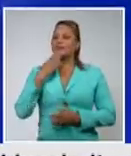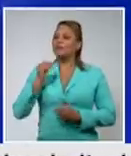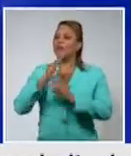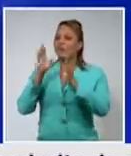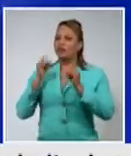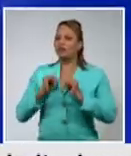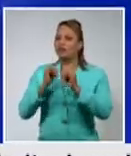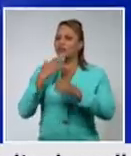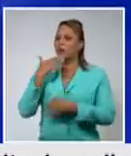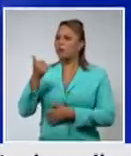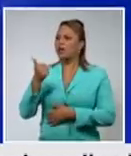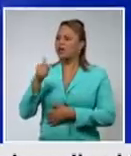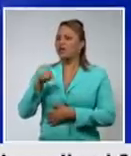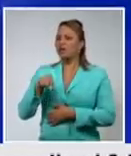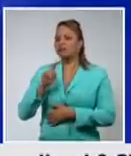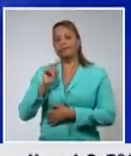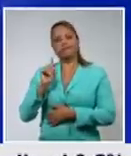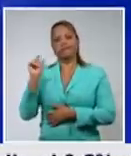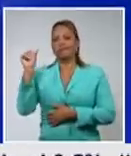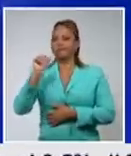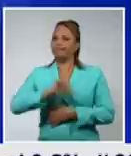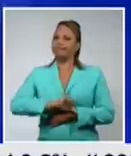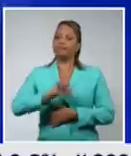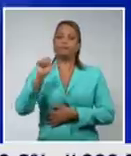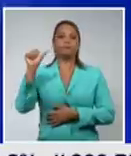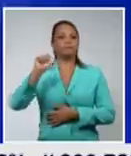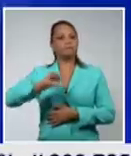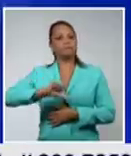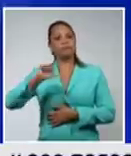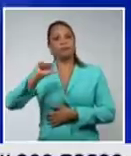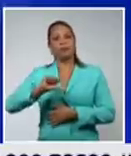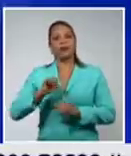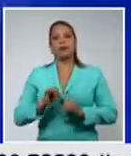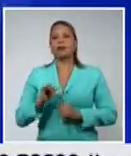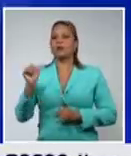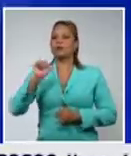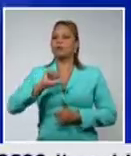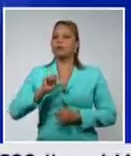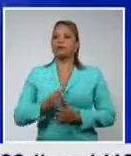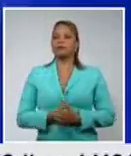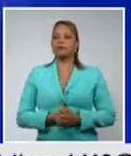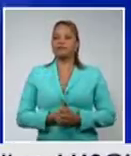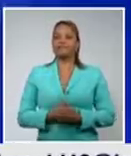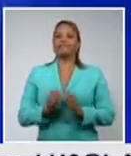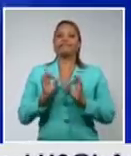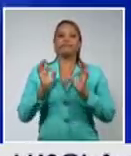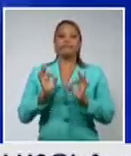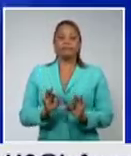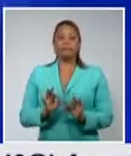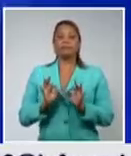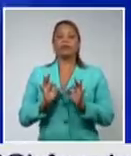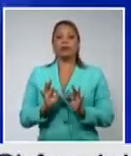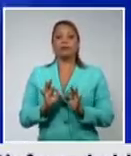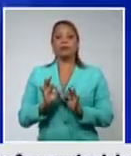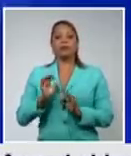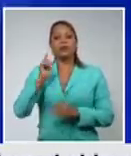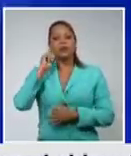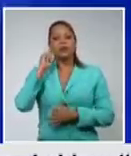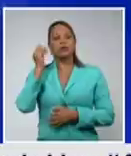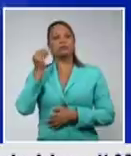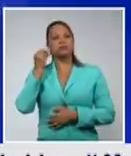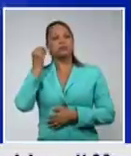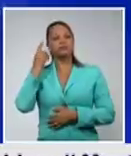martes? Ninguna, malas. Malas y realmente creo que amerita una